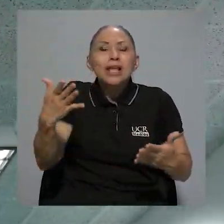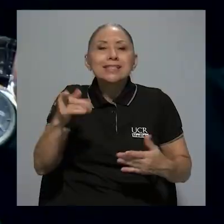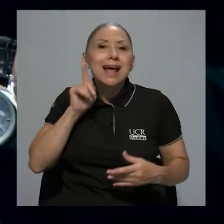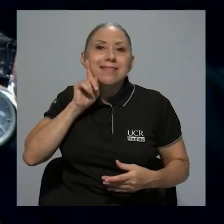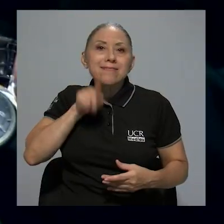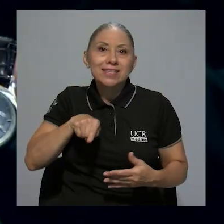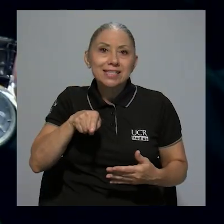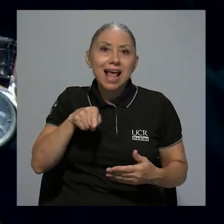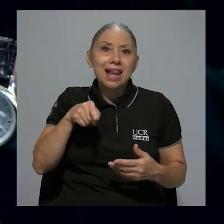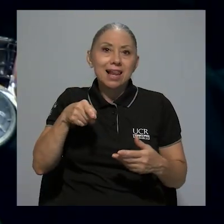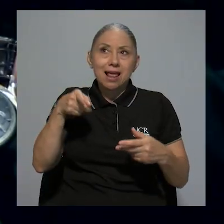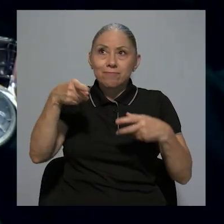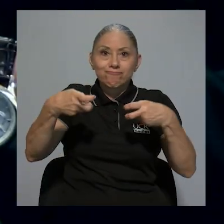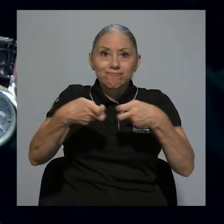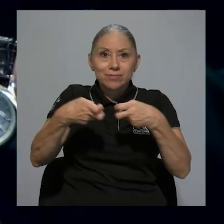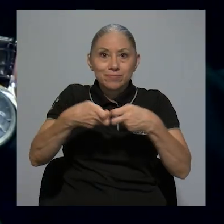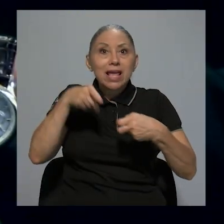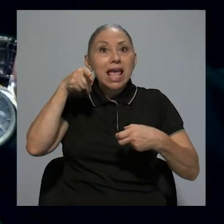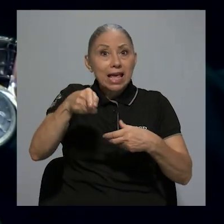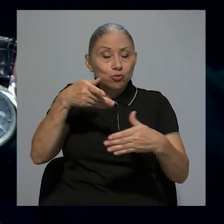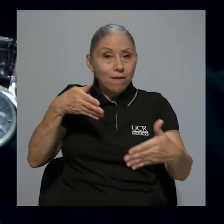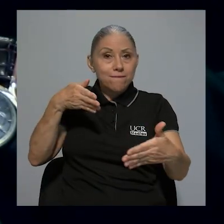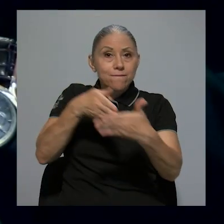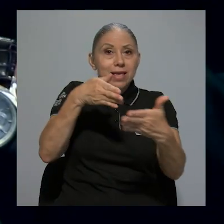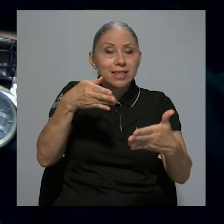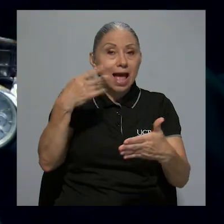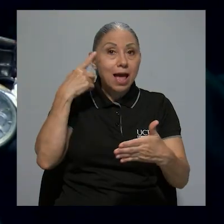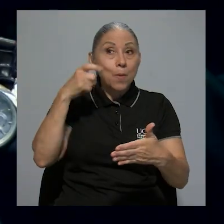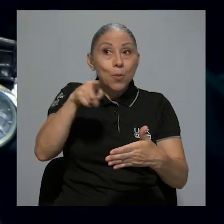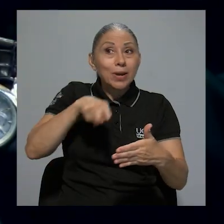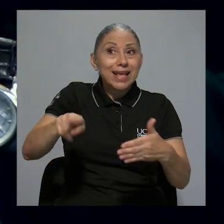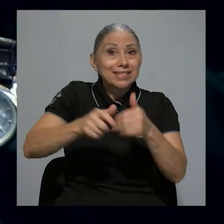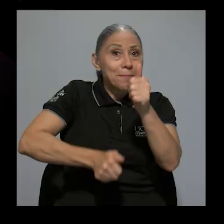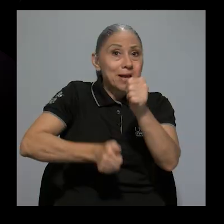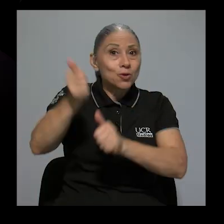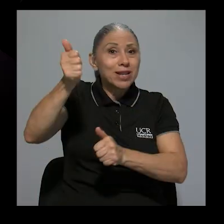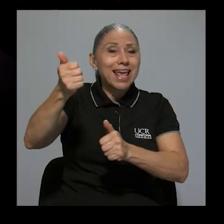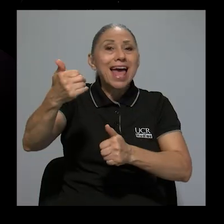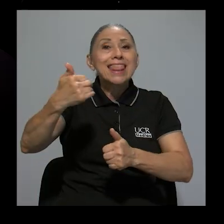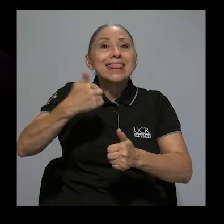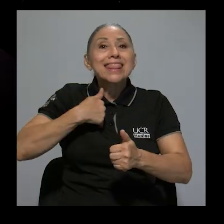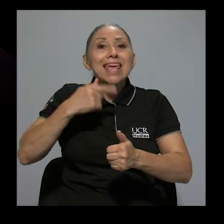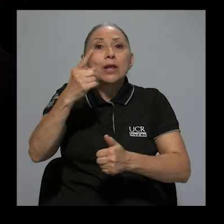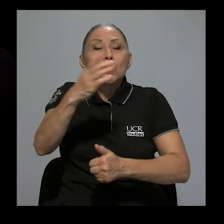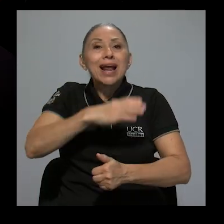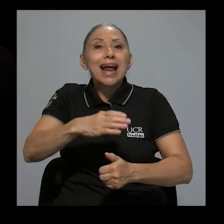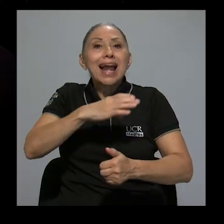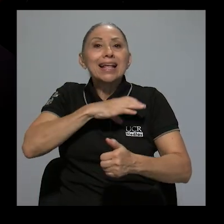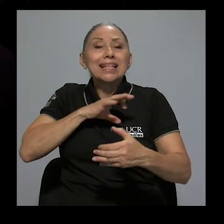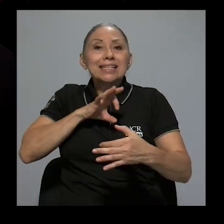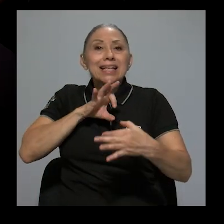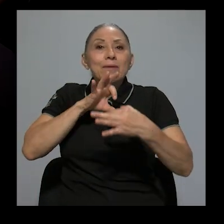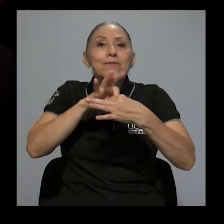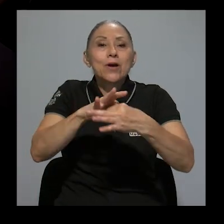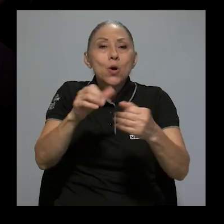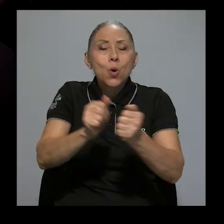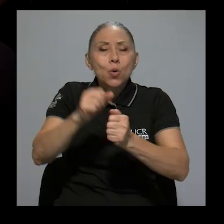artificial, la mayoría, lo que tiene es un componente de la luz más azul y eso más bien nos